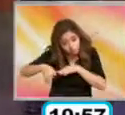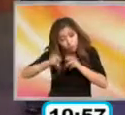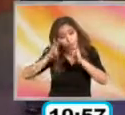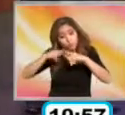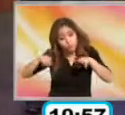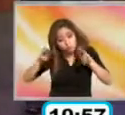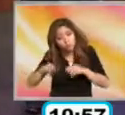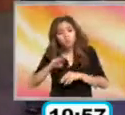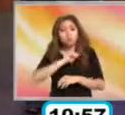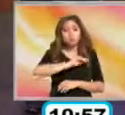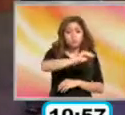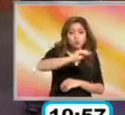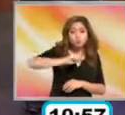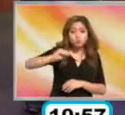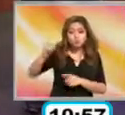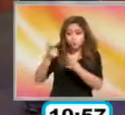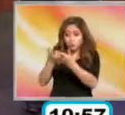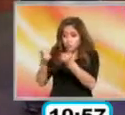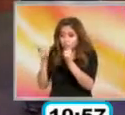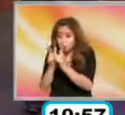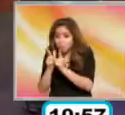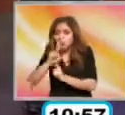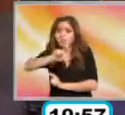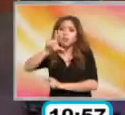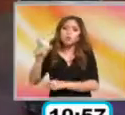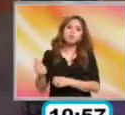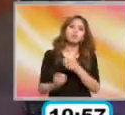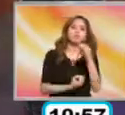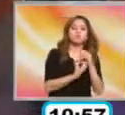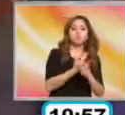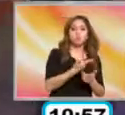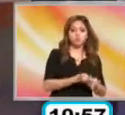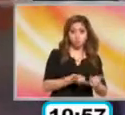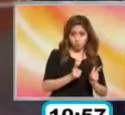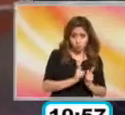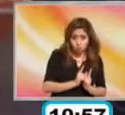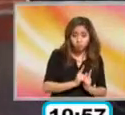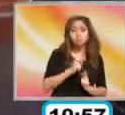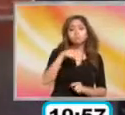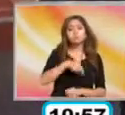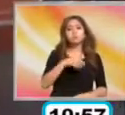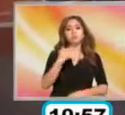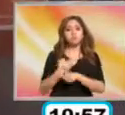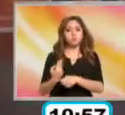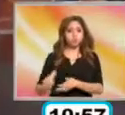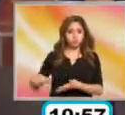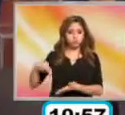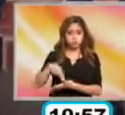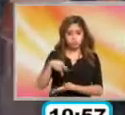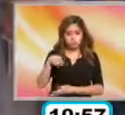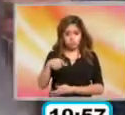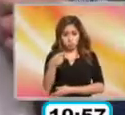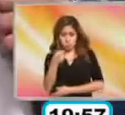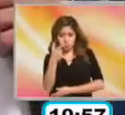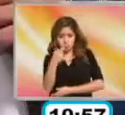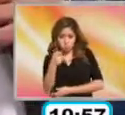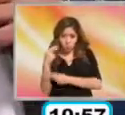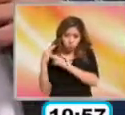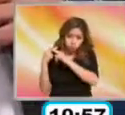han whipeado, muchos han dado en otras bandas. Pero con esta agrupación han destacado, a pesar de que, vamos a decirlo, tienen poco como